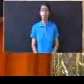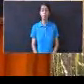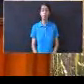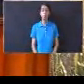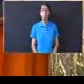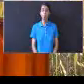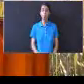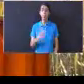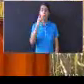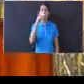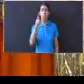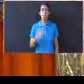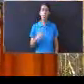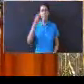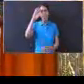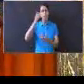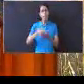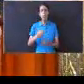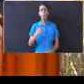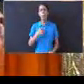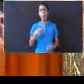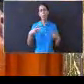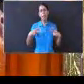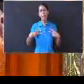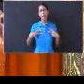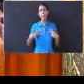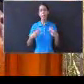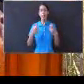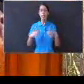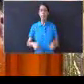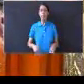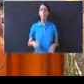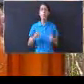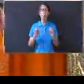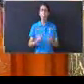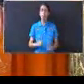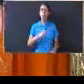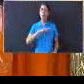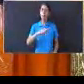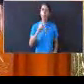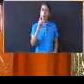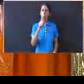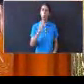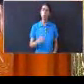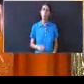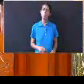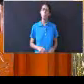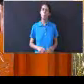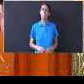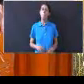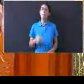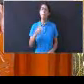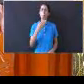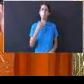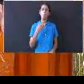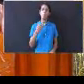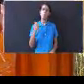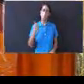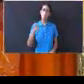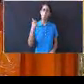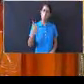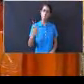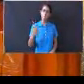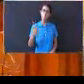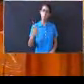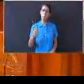Yo creo que hay mucha gente que puede ser un mejor pastor en el colegio que nosotros. ¿Verdad? Hay un montón,